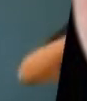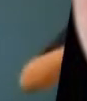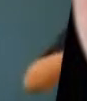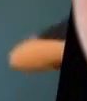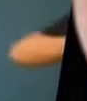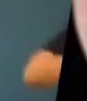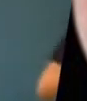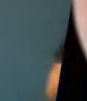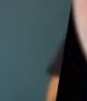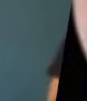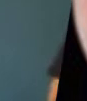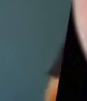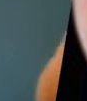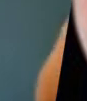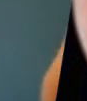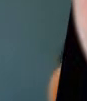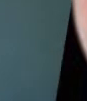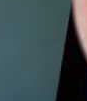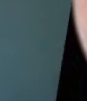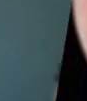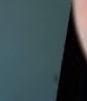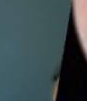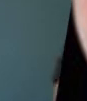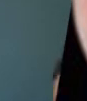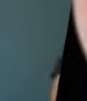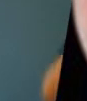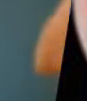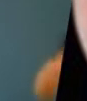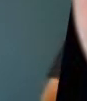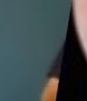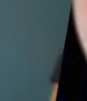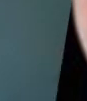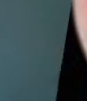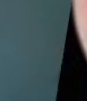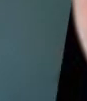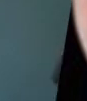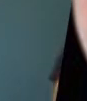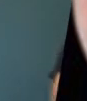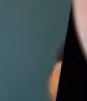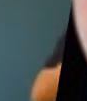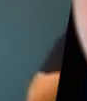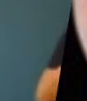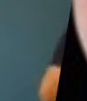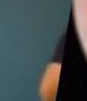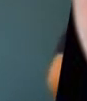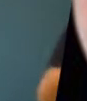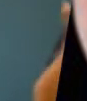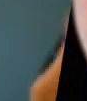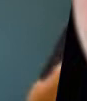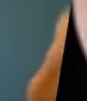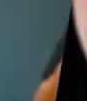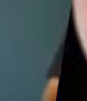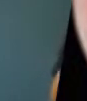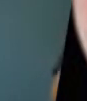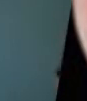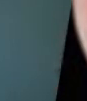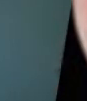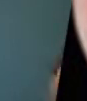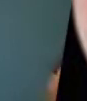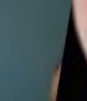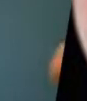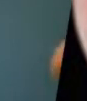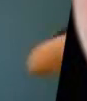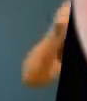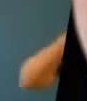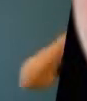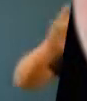la pandemia, tenemos que agradecer mucho a los productores del campo porque